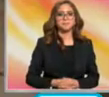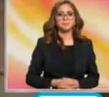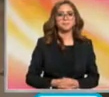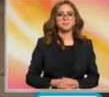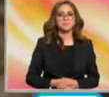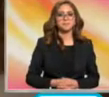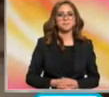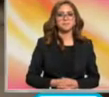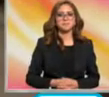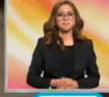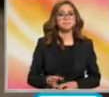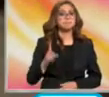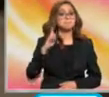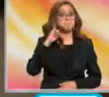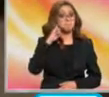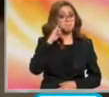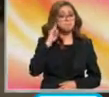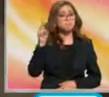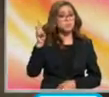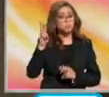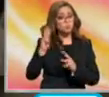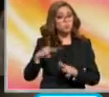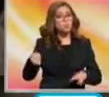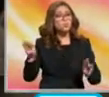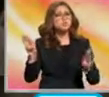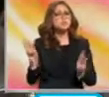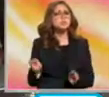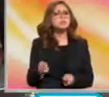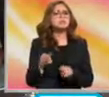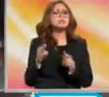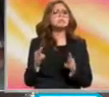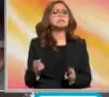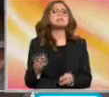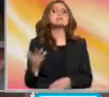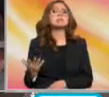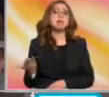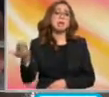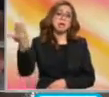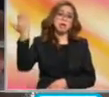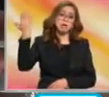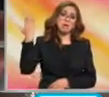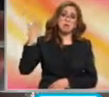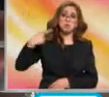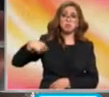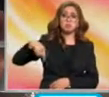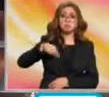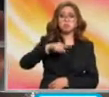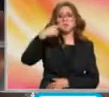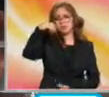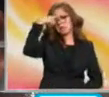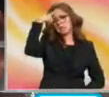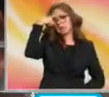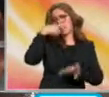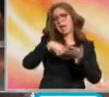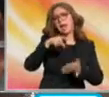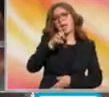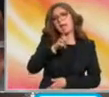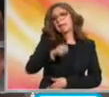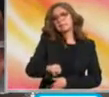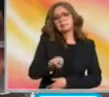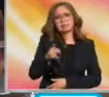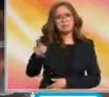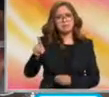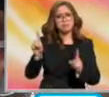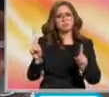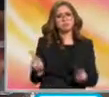Ahora, lo interesante de esto es que, bueno, así creíamos o apostábamos que sonaba, ¿no? O asumíamos casi asumimos